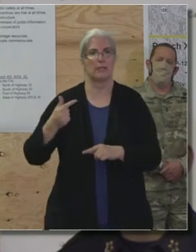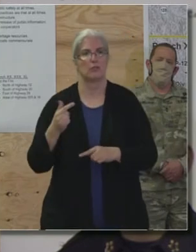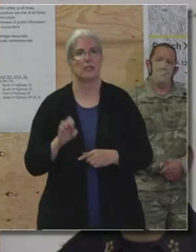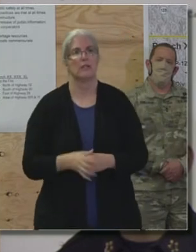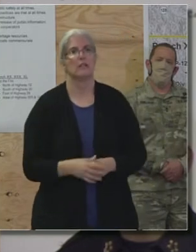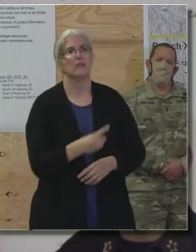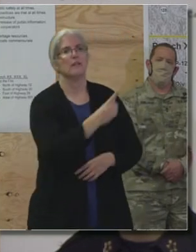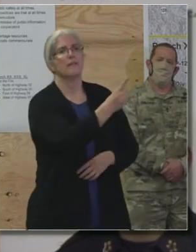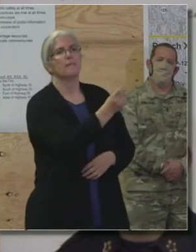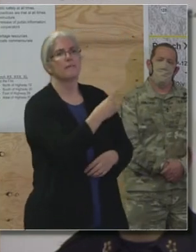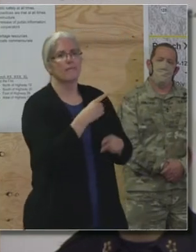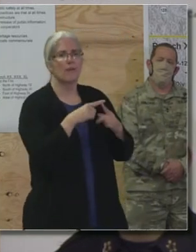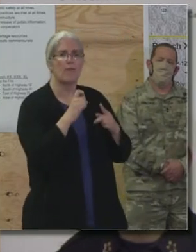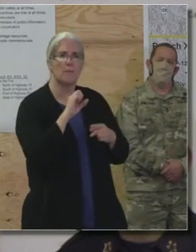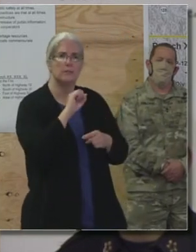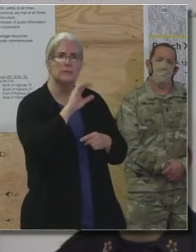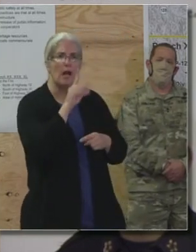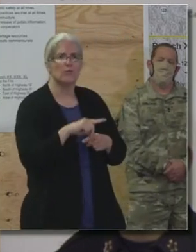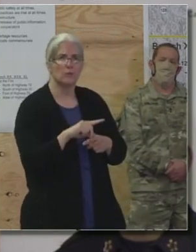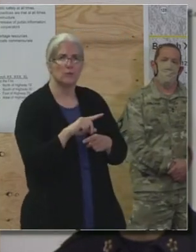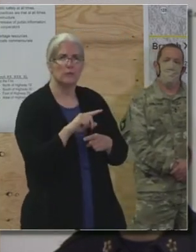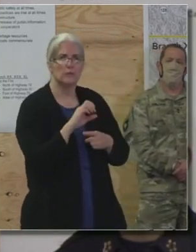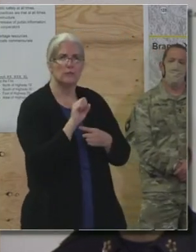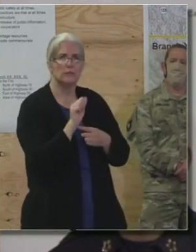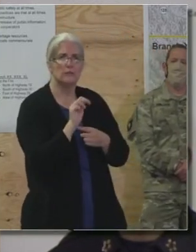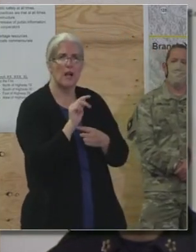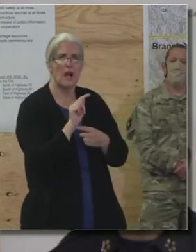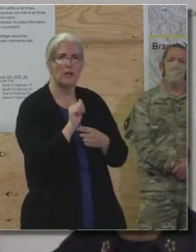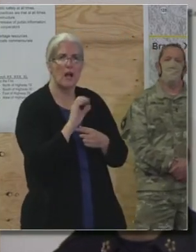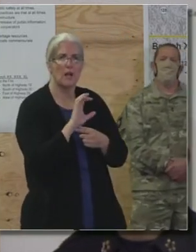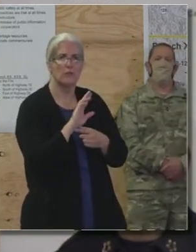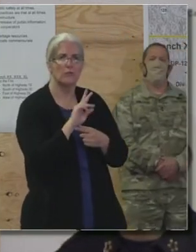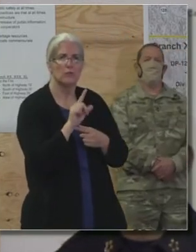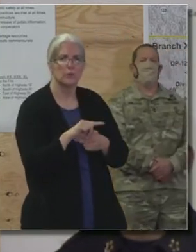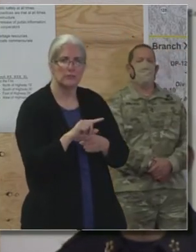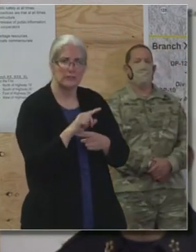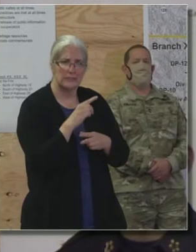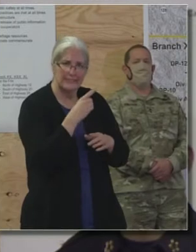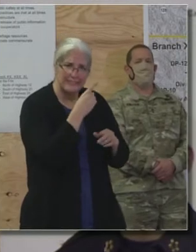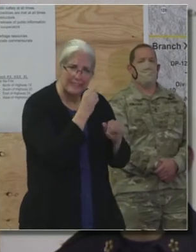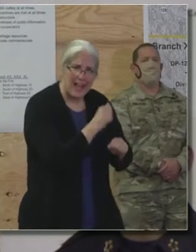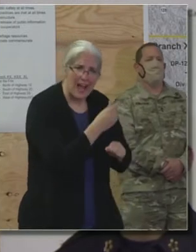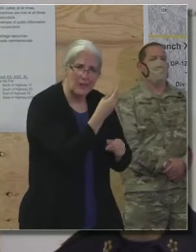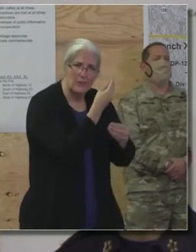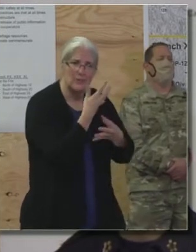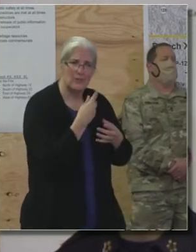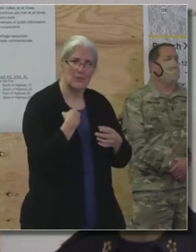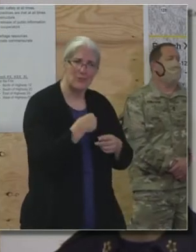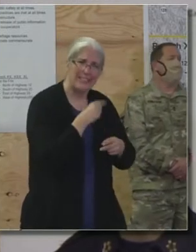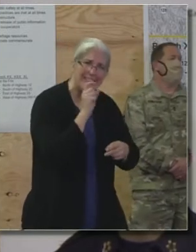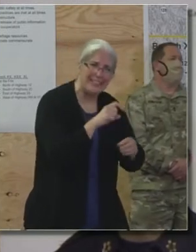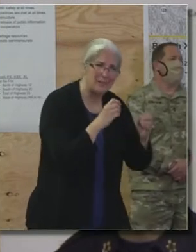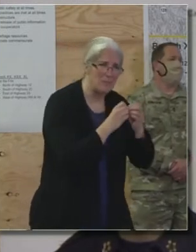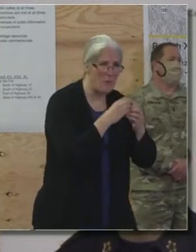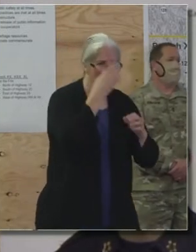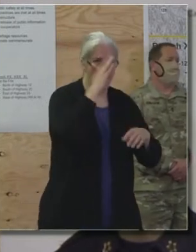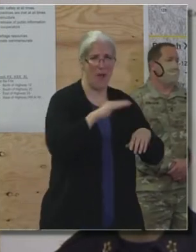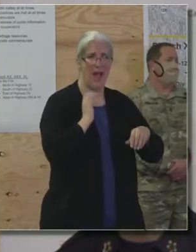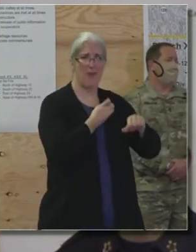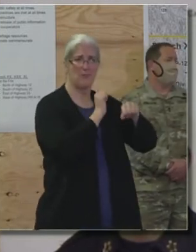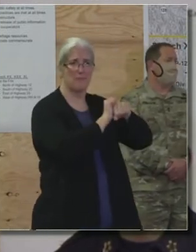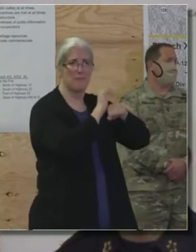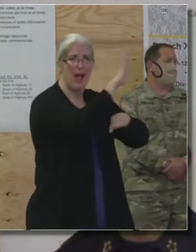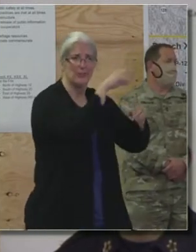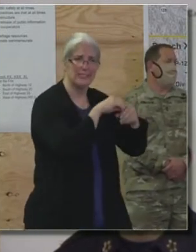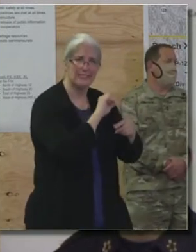santa croce que los líderes locales le están suplicando para más recursos en las montañas de santa cruz qué más puede hacer para